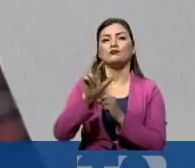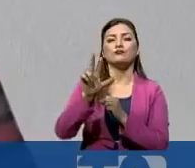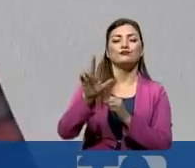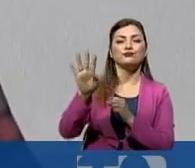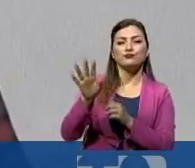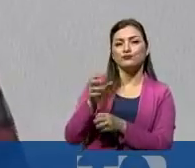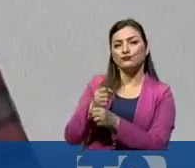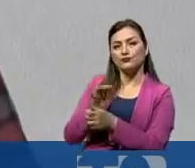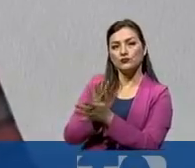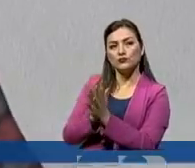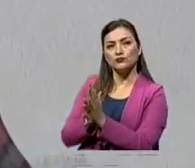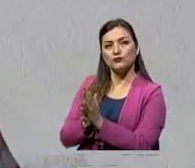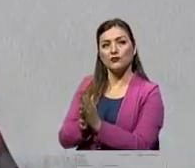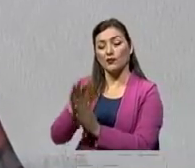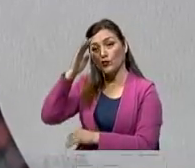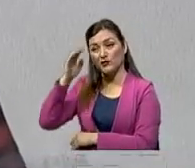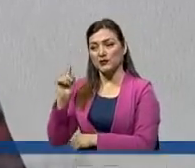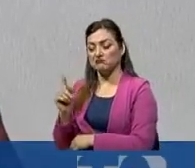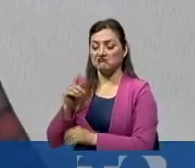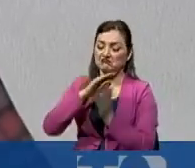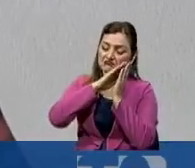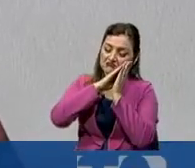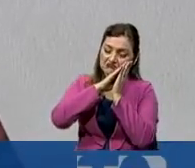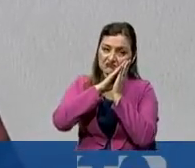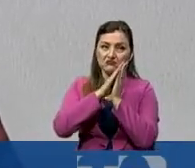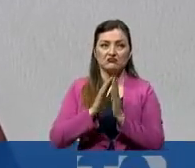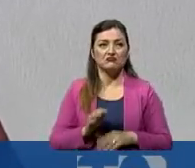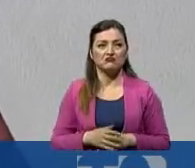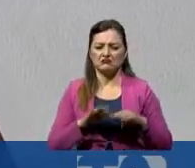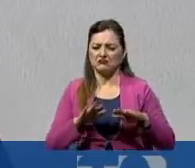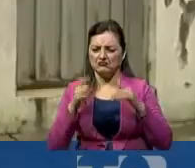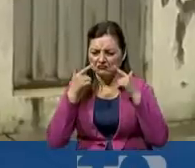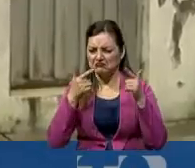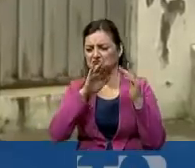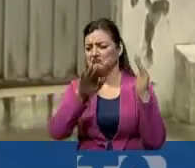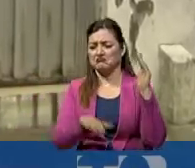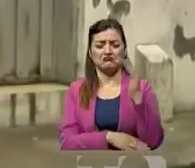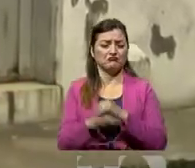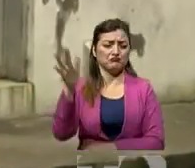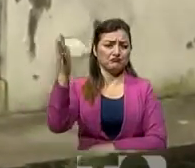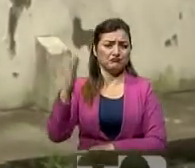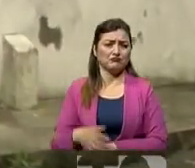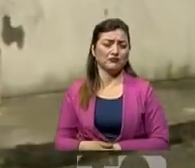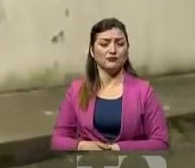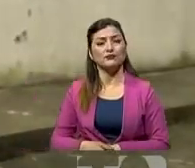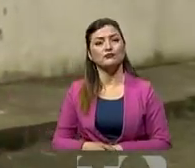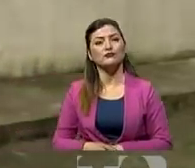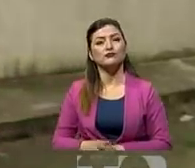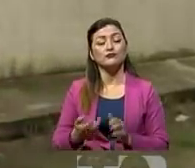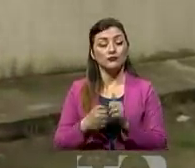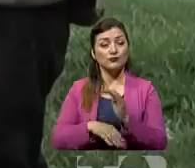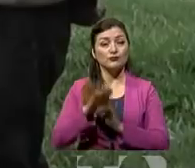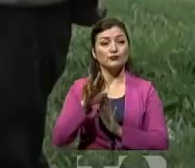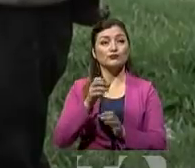seguridad. Vienen solo a dormir. Y de estar permanente no hay topar tu dinero. Y con esto el mayor problema es